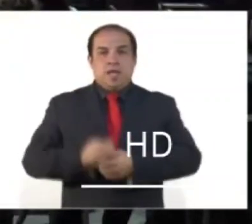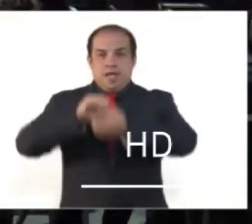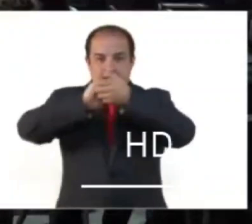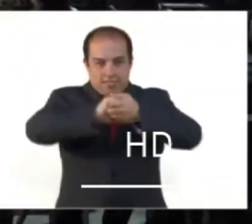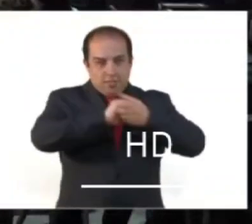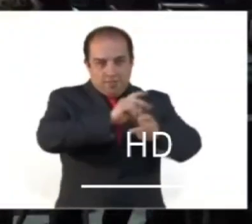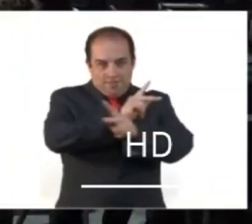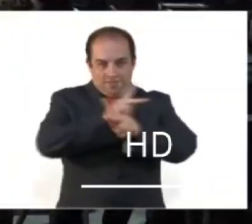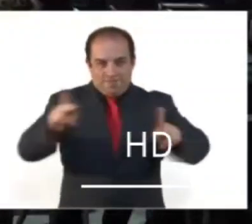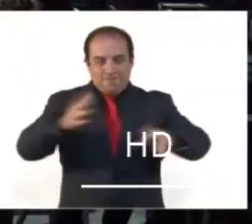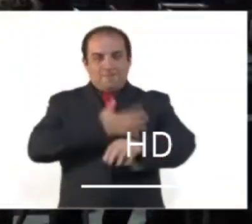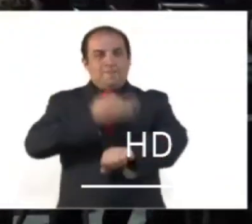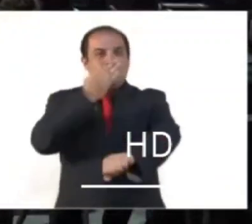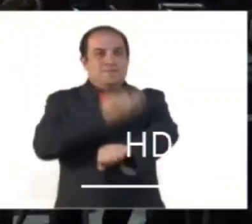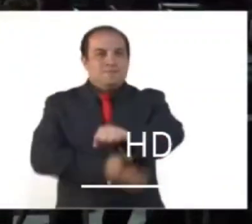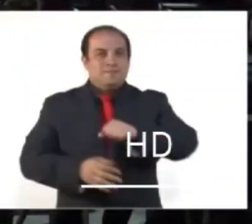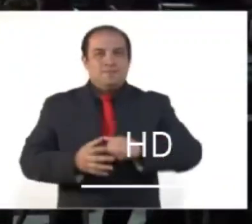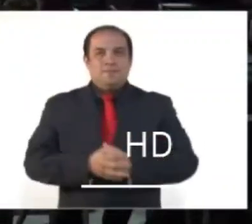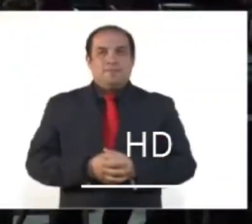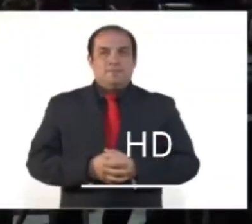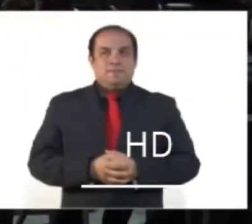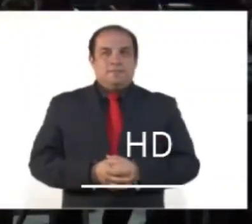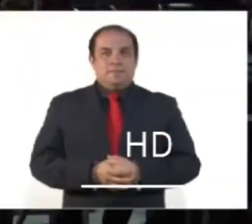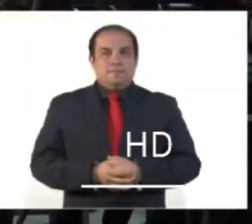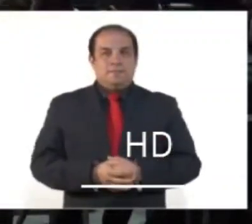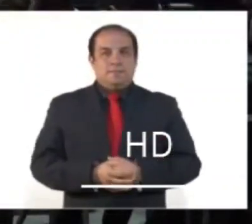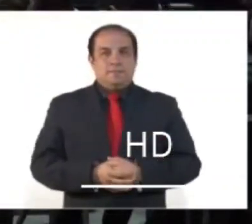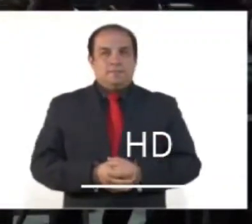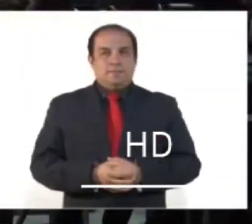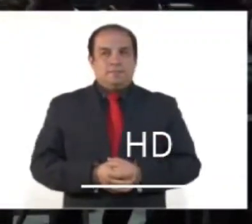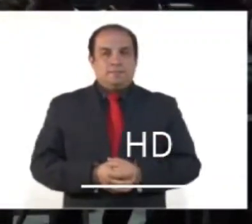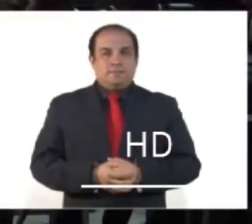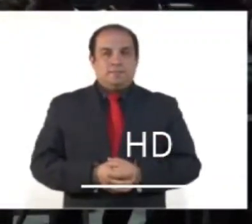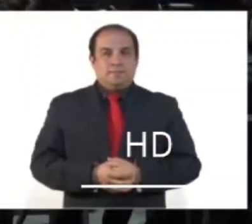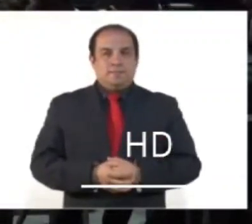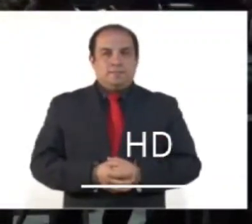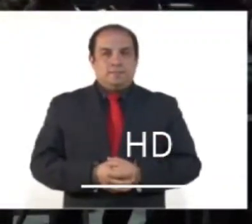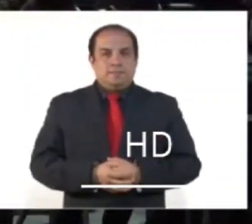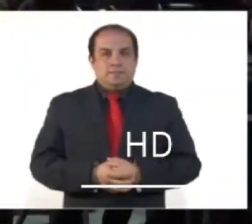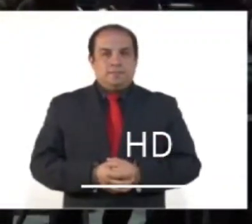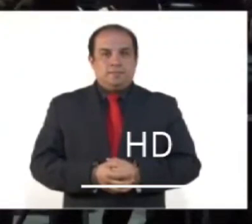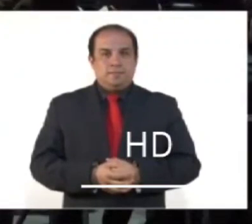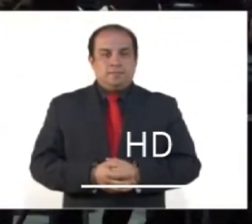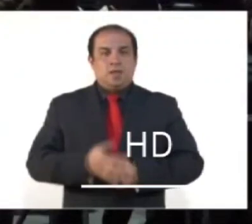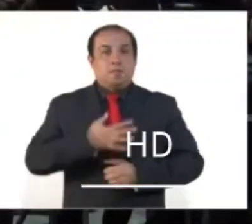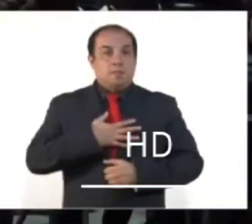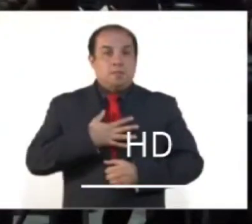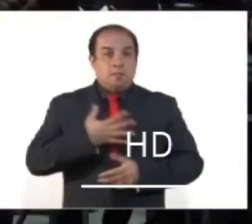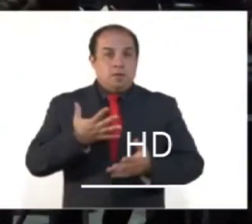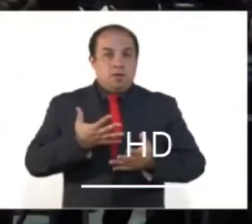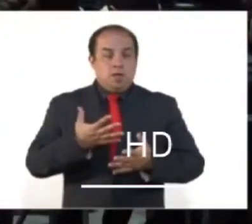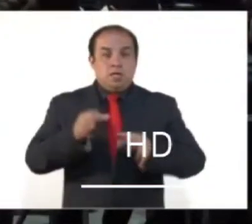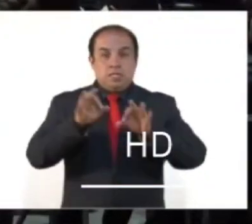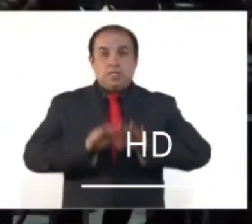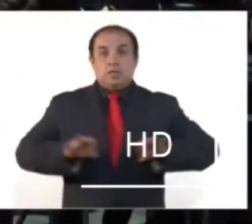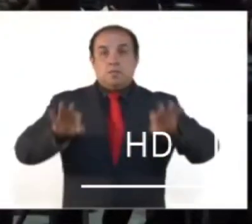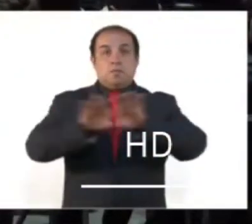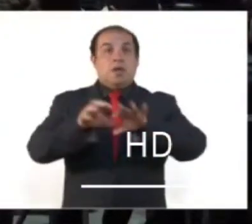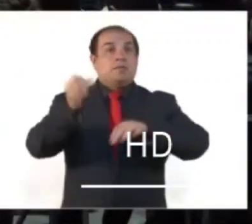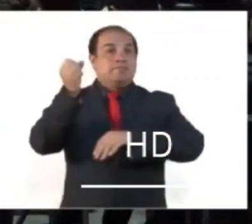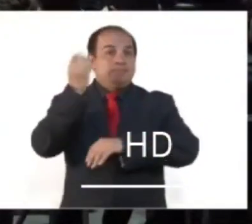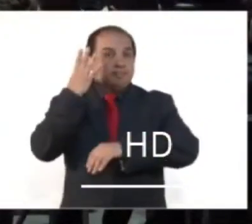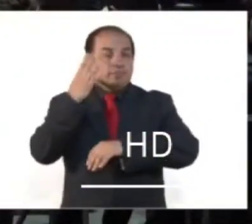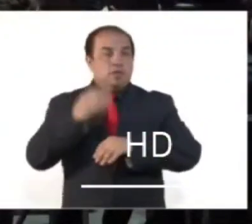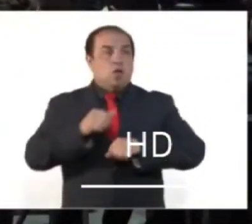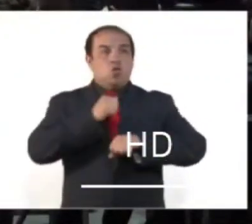a todos y buenas tardes. Para mí es un acto de gran representatividad y realmente las cifras que nos está